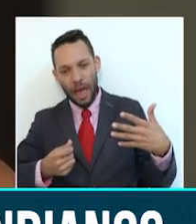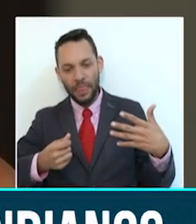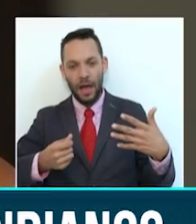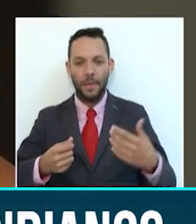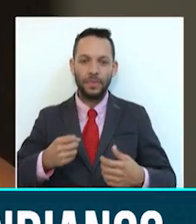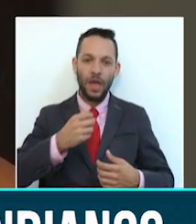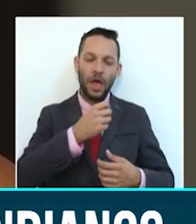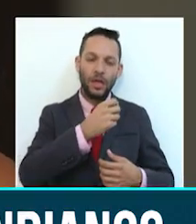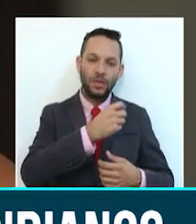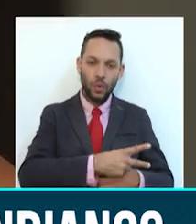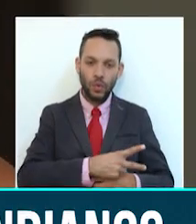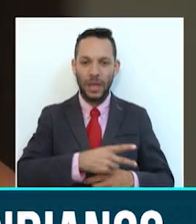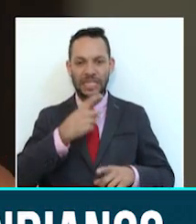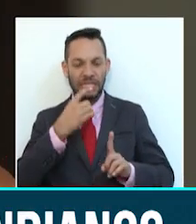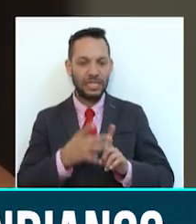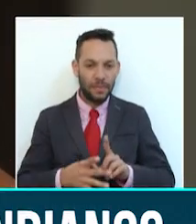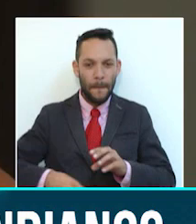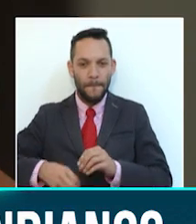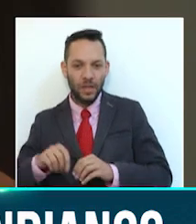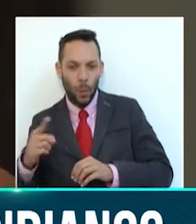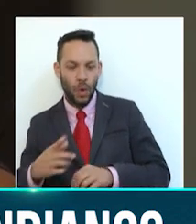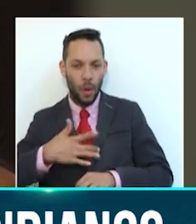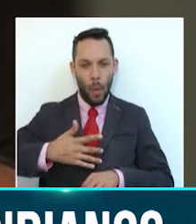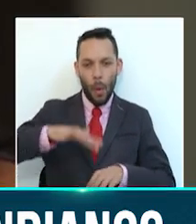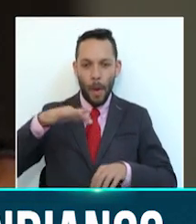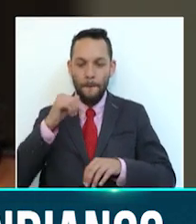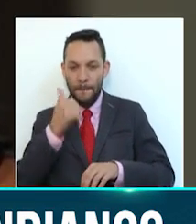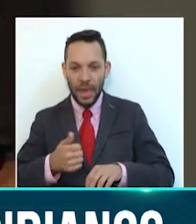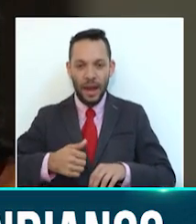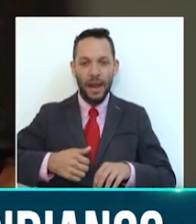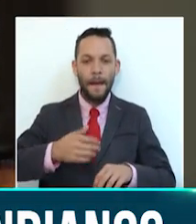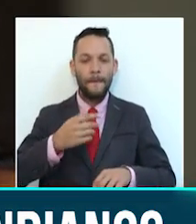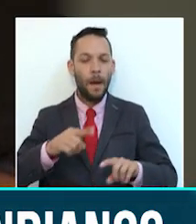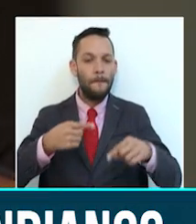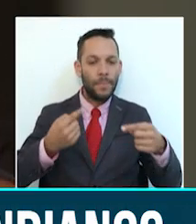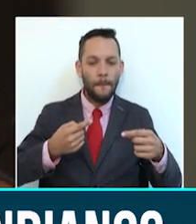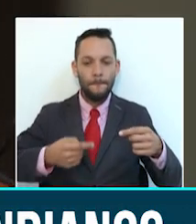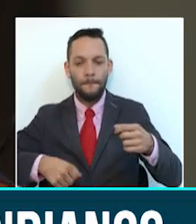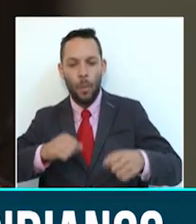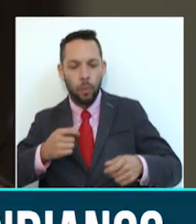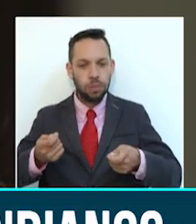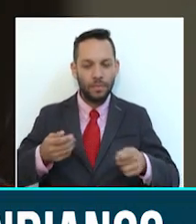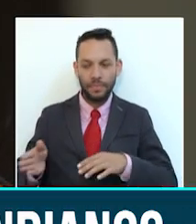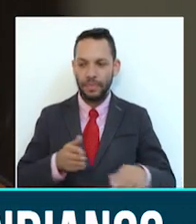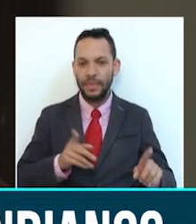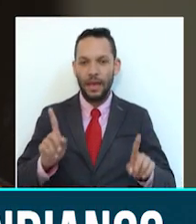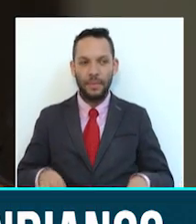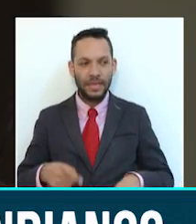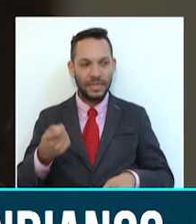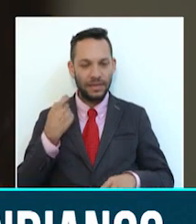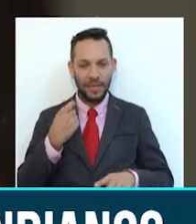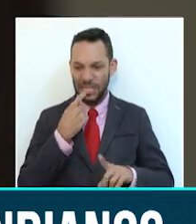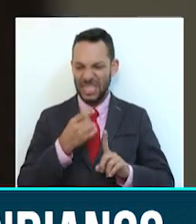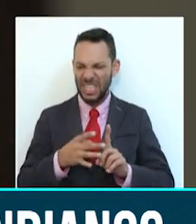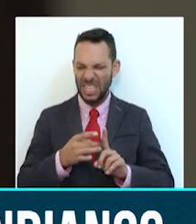bronce, y esperamos seguir sumando con el balonmano el día de mañana. Bueno, nos dijo usted que hace un instante le avisaron de una de bronce en el lanzamiento